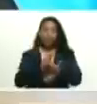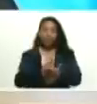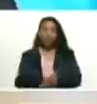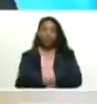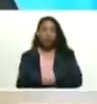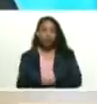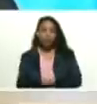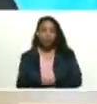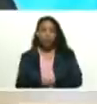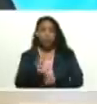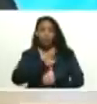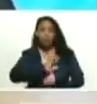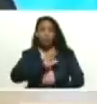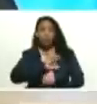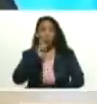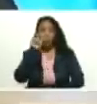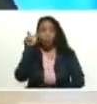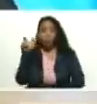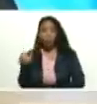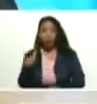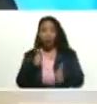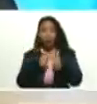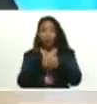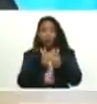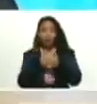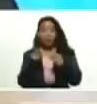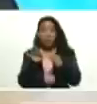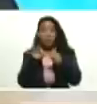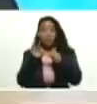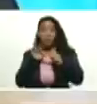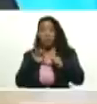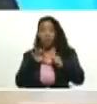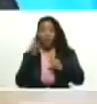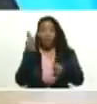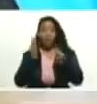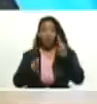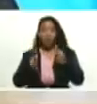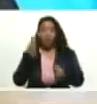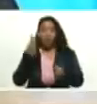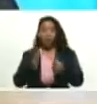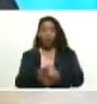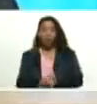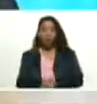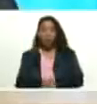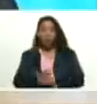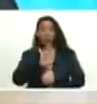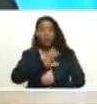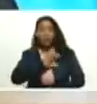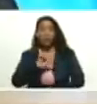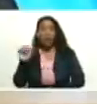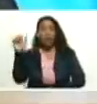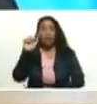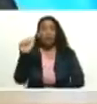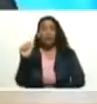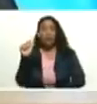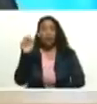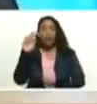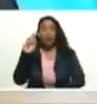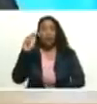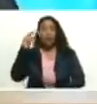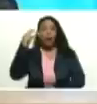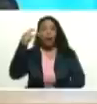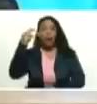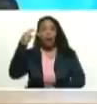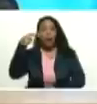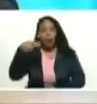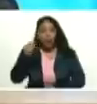Señor Jonathan Agar, asistente especial del fiscal. Señora Sara Hicham, asistente